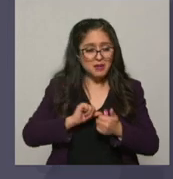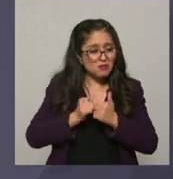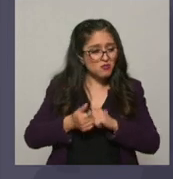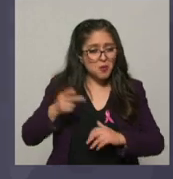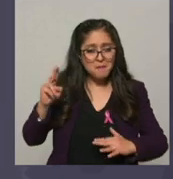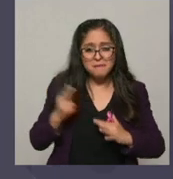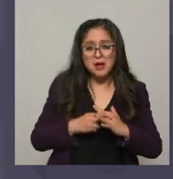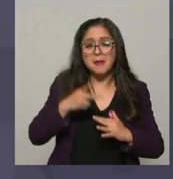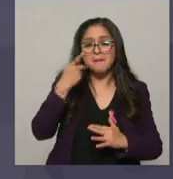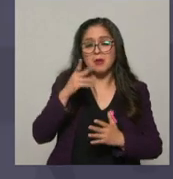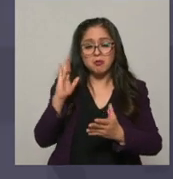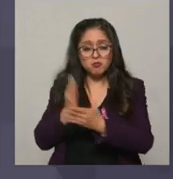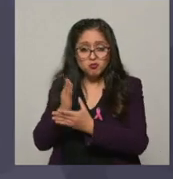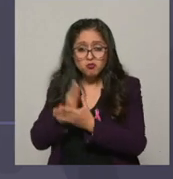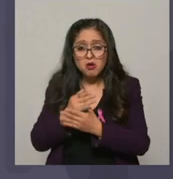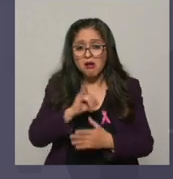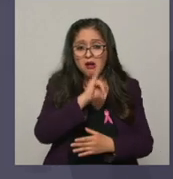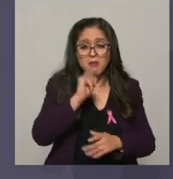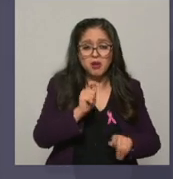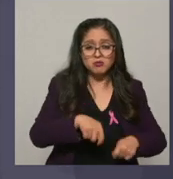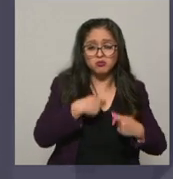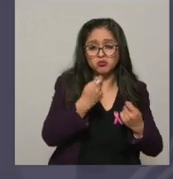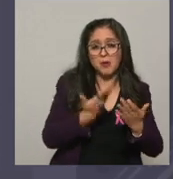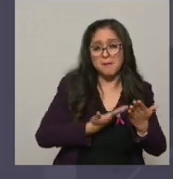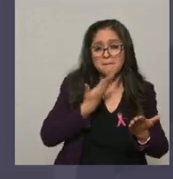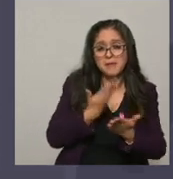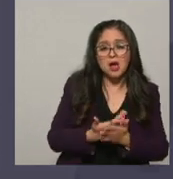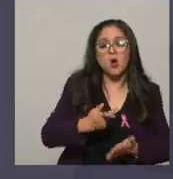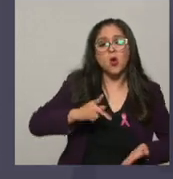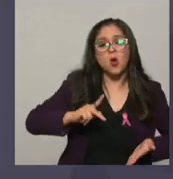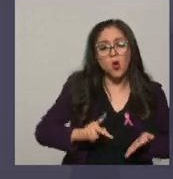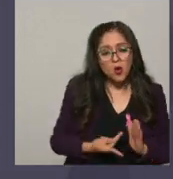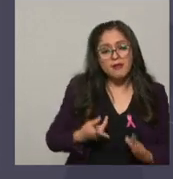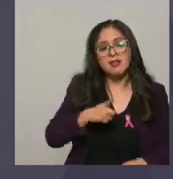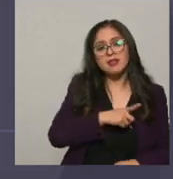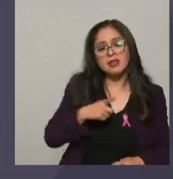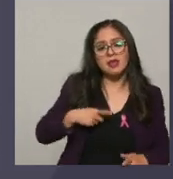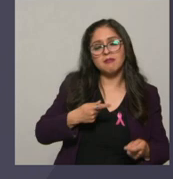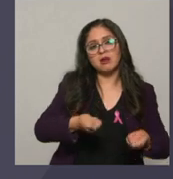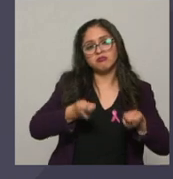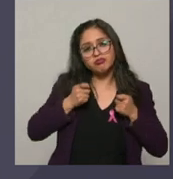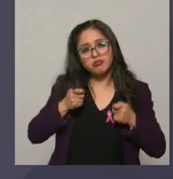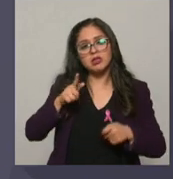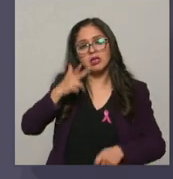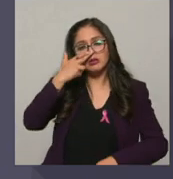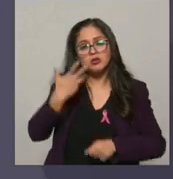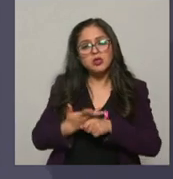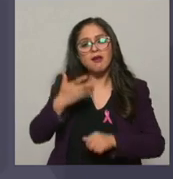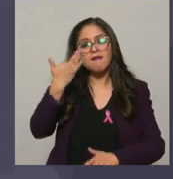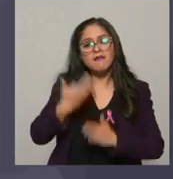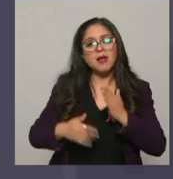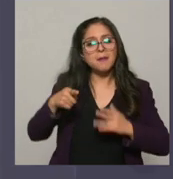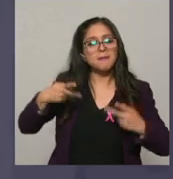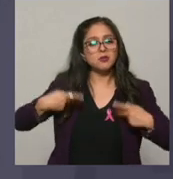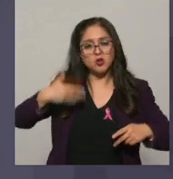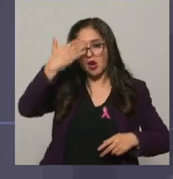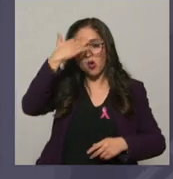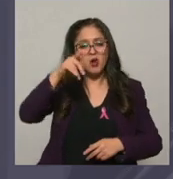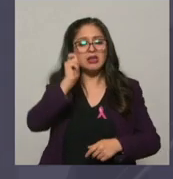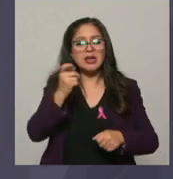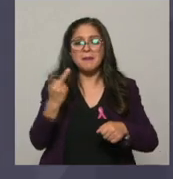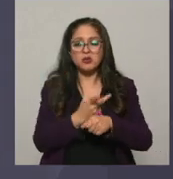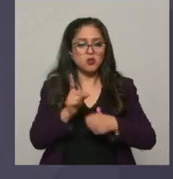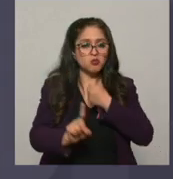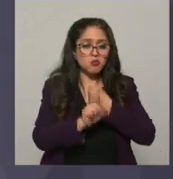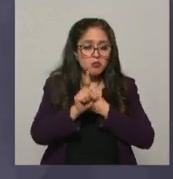no llegan a este lugar, sino tienen que llegar otra vez con el responsable, alguien ajeno a la problemática, y ese